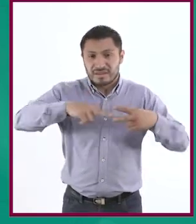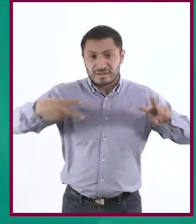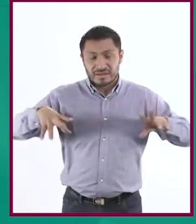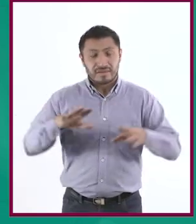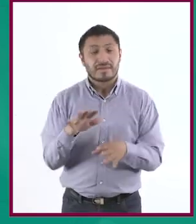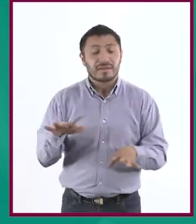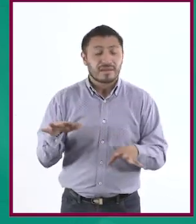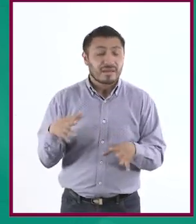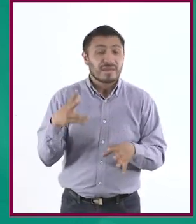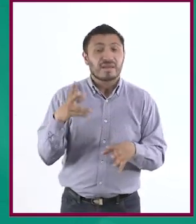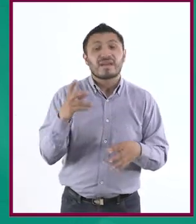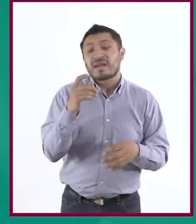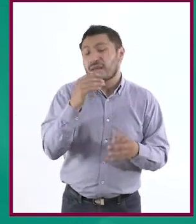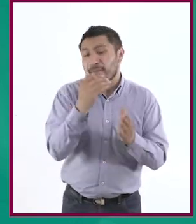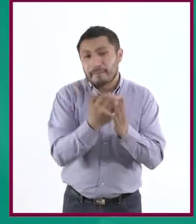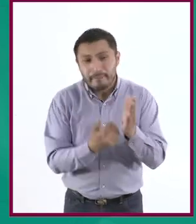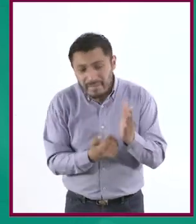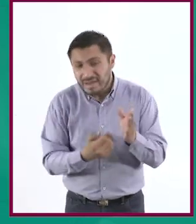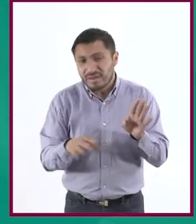menos